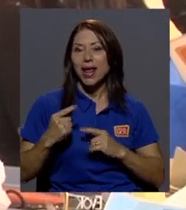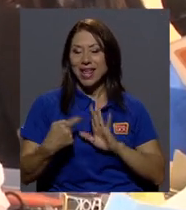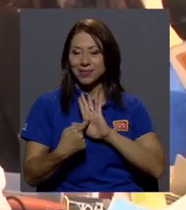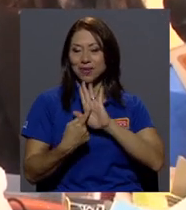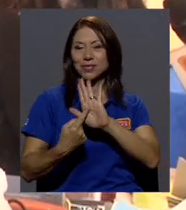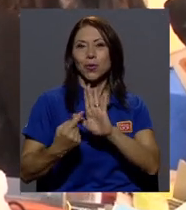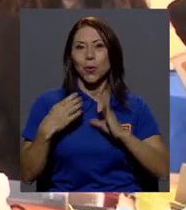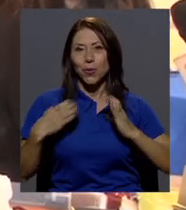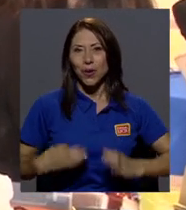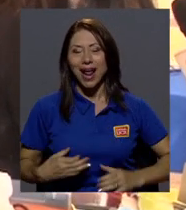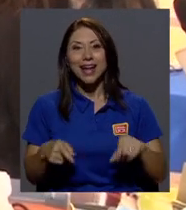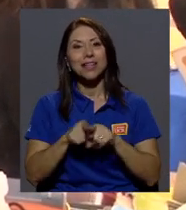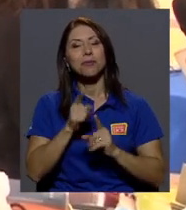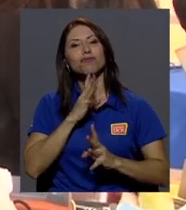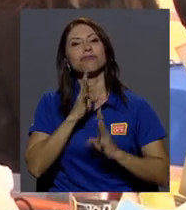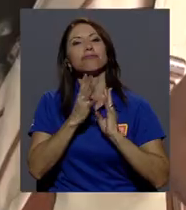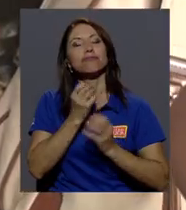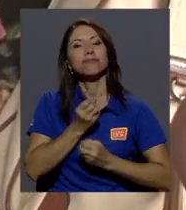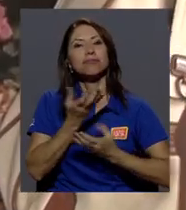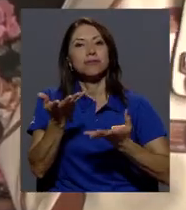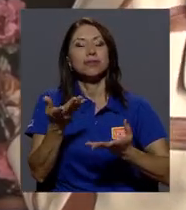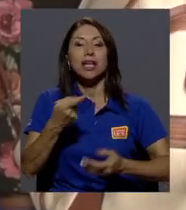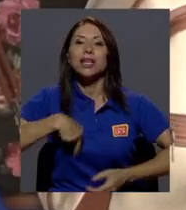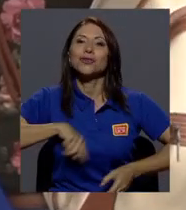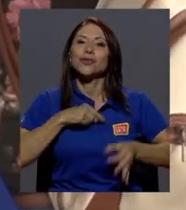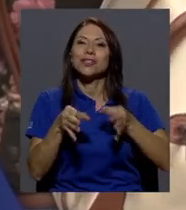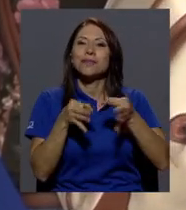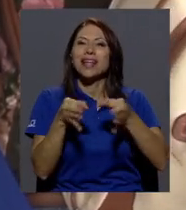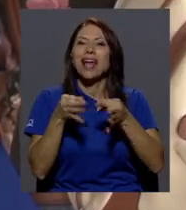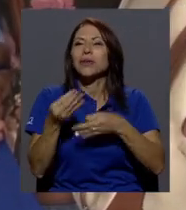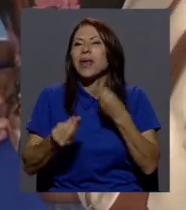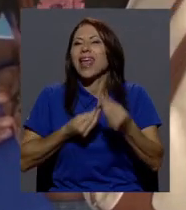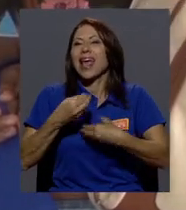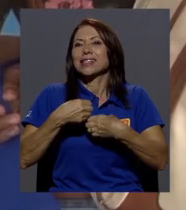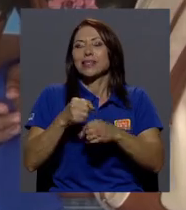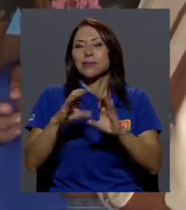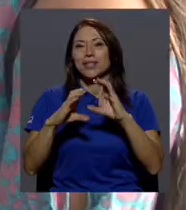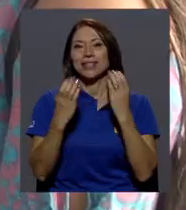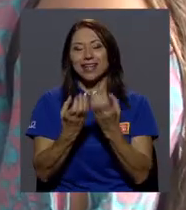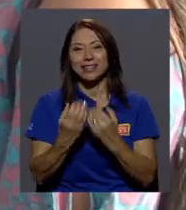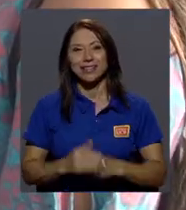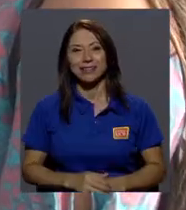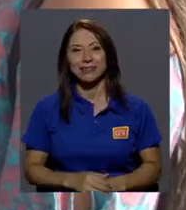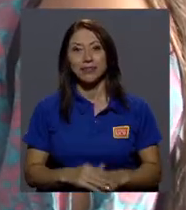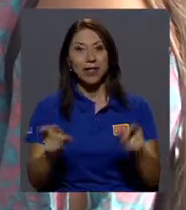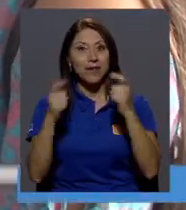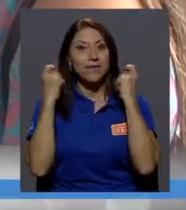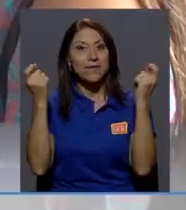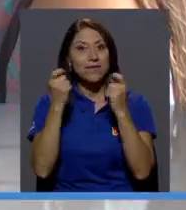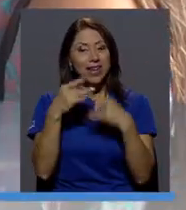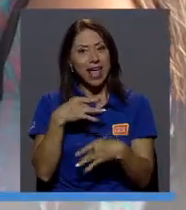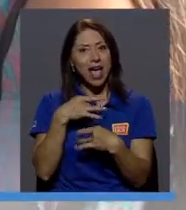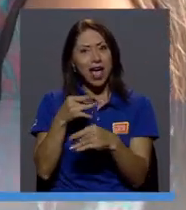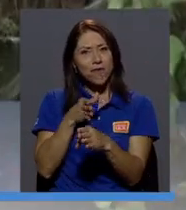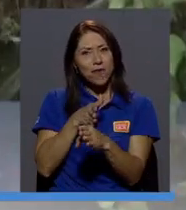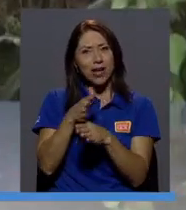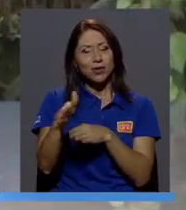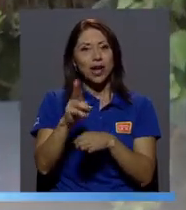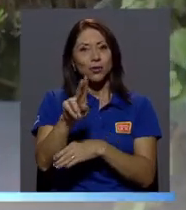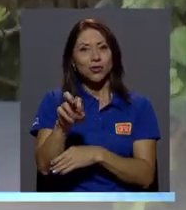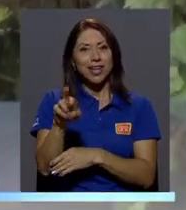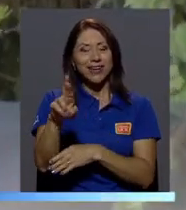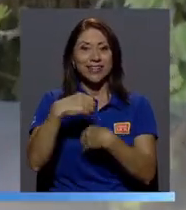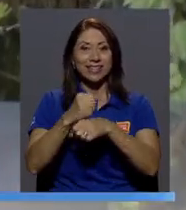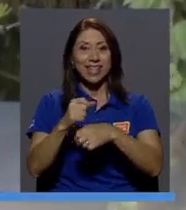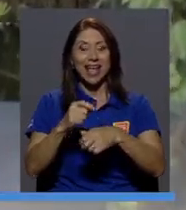corporal, expresión oral. Y les vamos explicando como qué es lo que hacemos más o menos en las clases. La Feria Vocacional de la UCR se